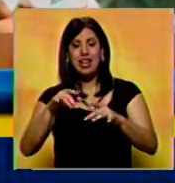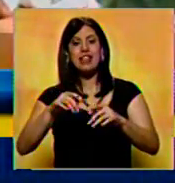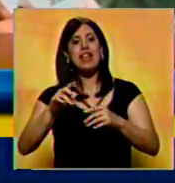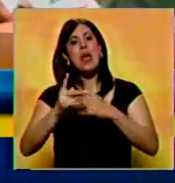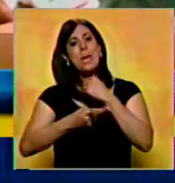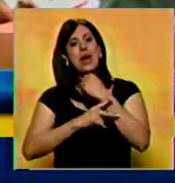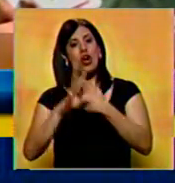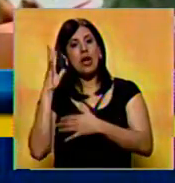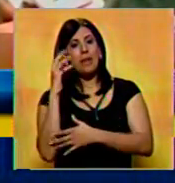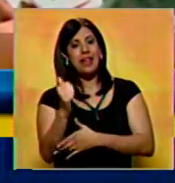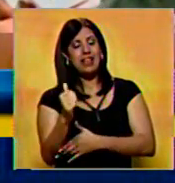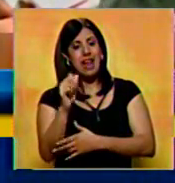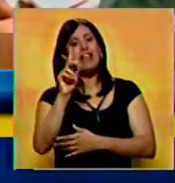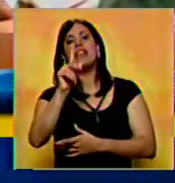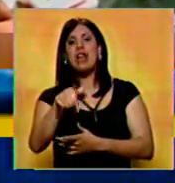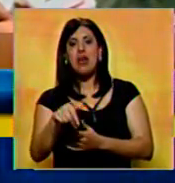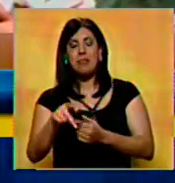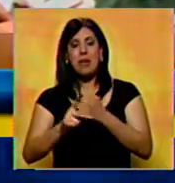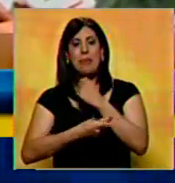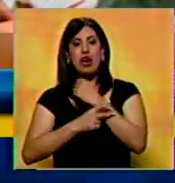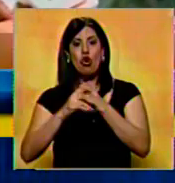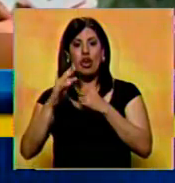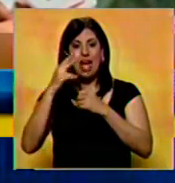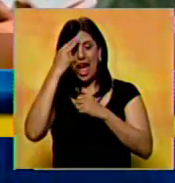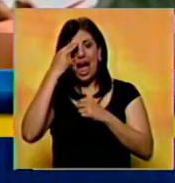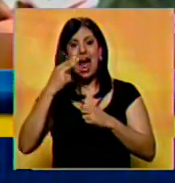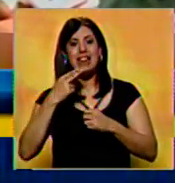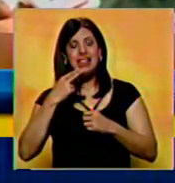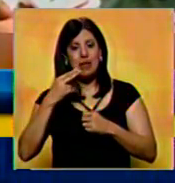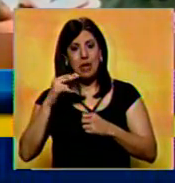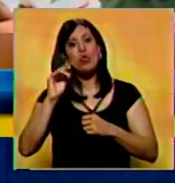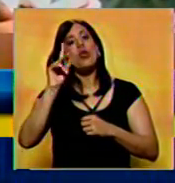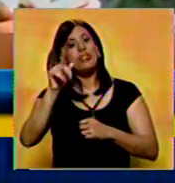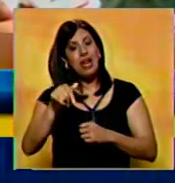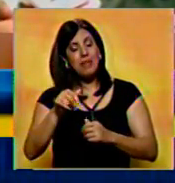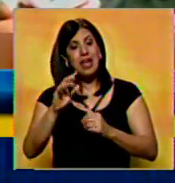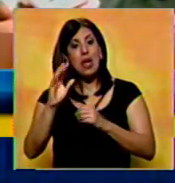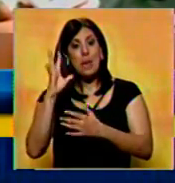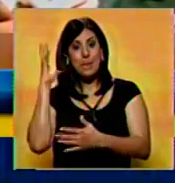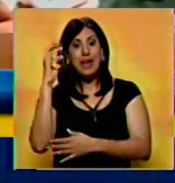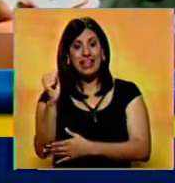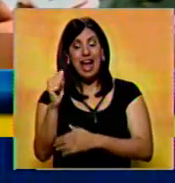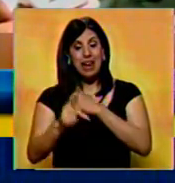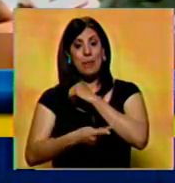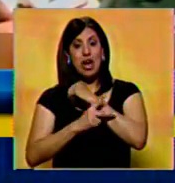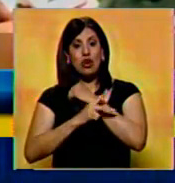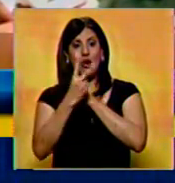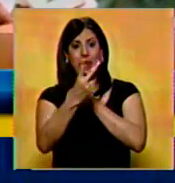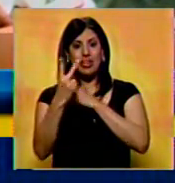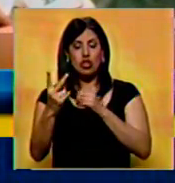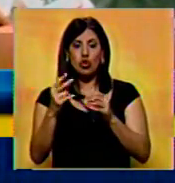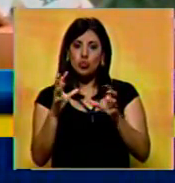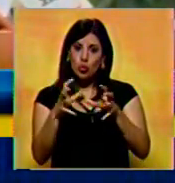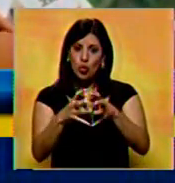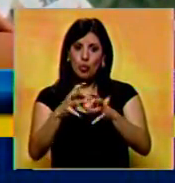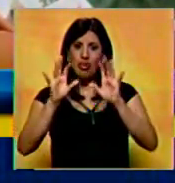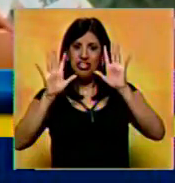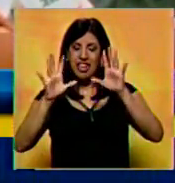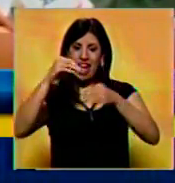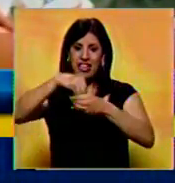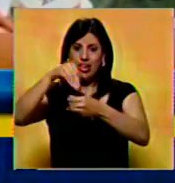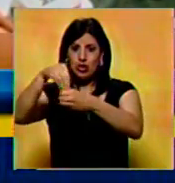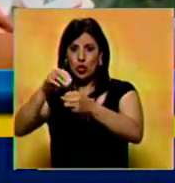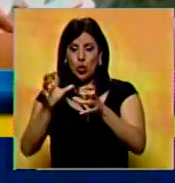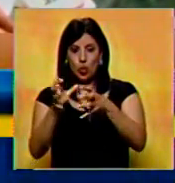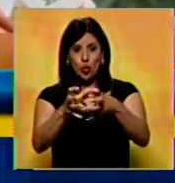parroquia Petare como en la parroquia Antímano. La parroquia Petare tendrá 22 cuadrantes con 10 efectivos por